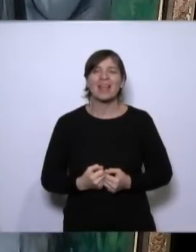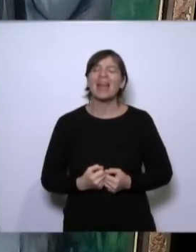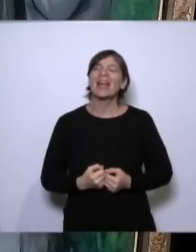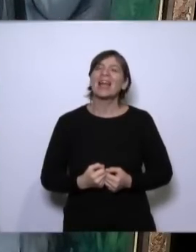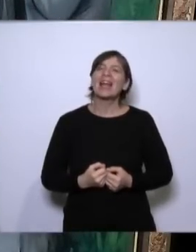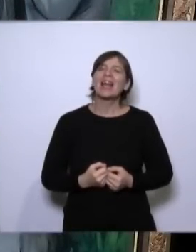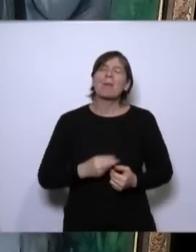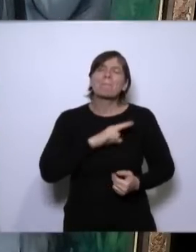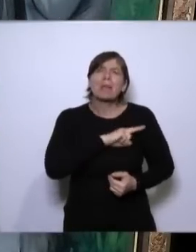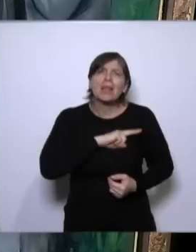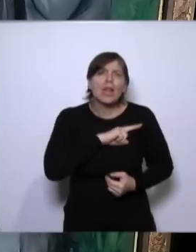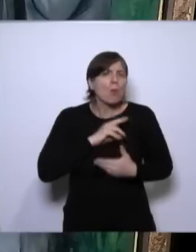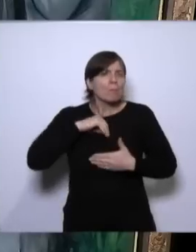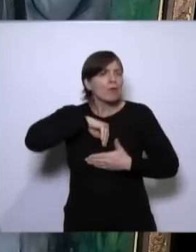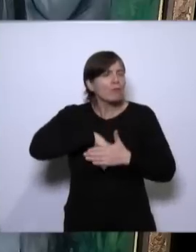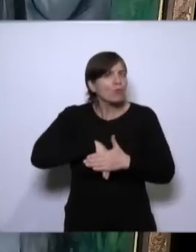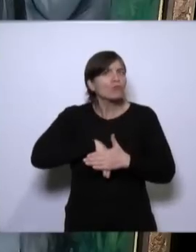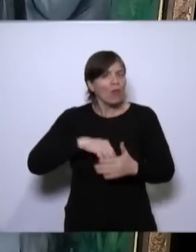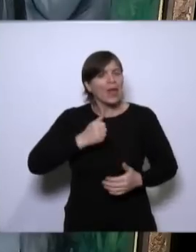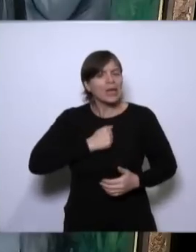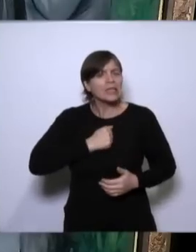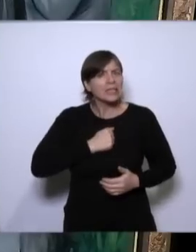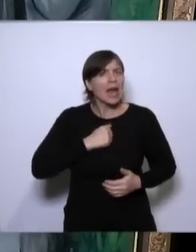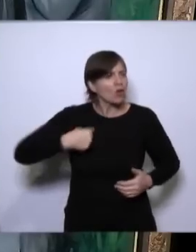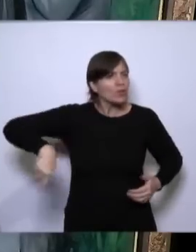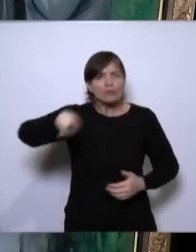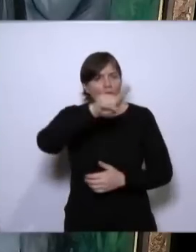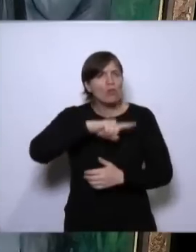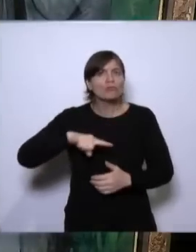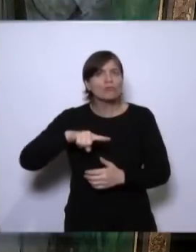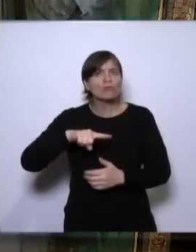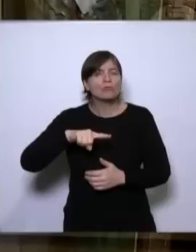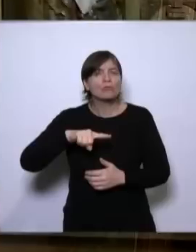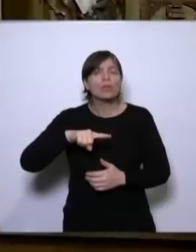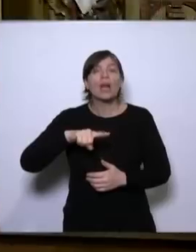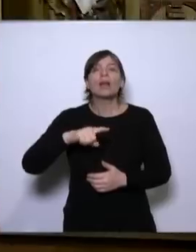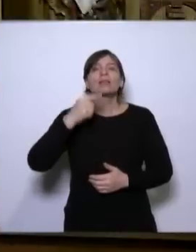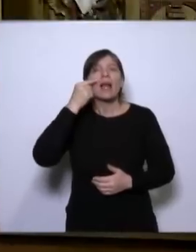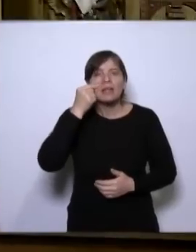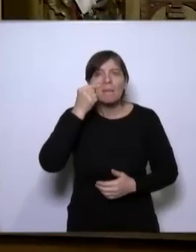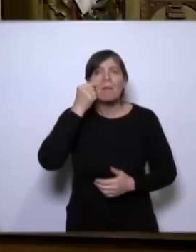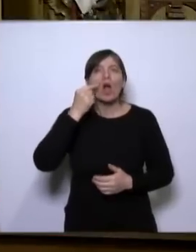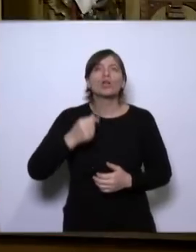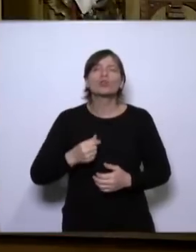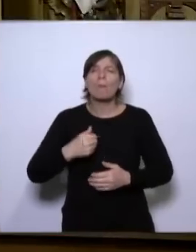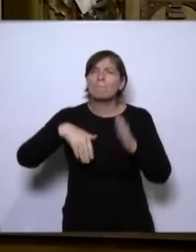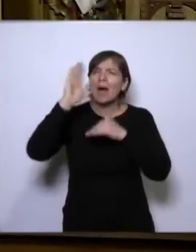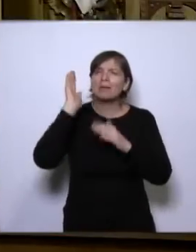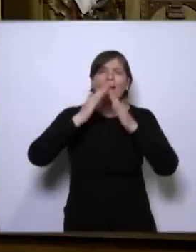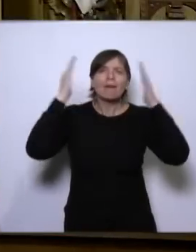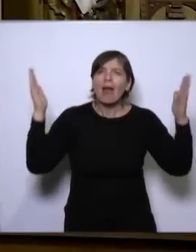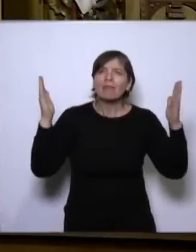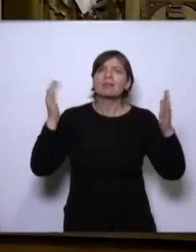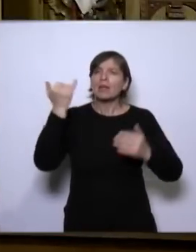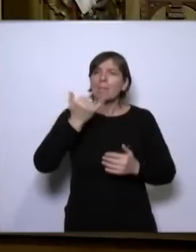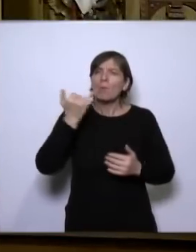El misterio más profundo del cristianismo y el testimonio más grande que